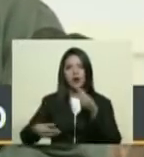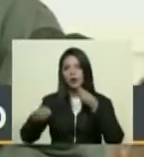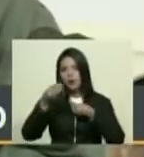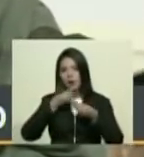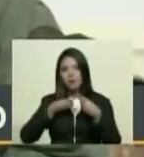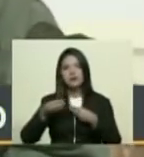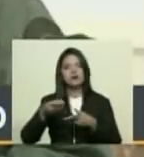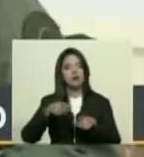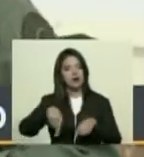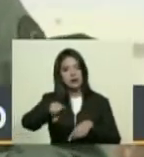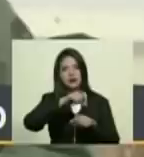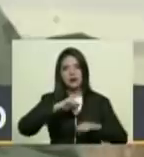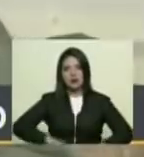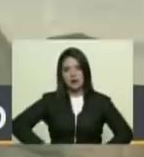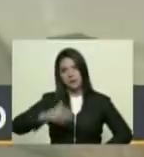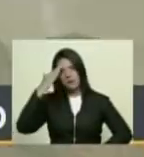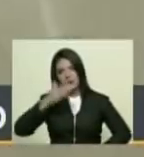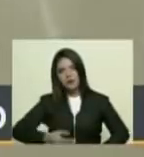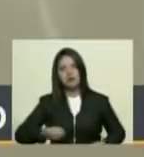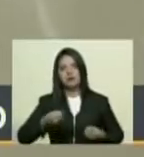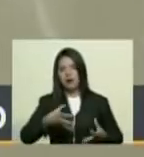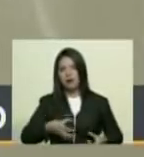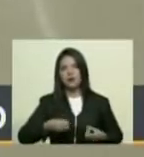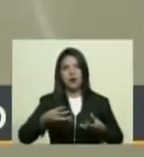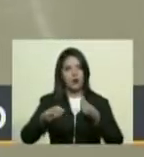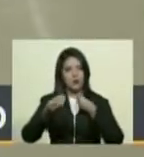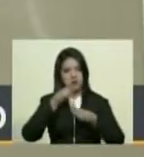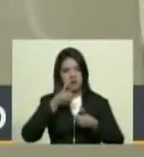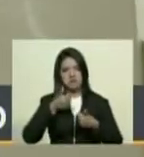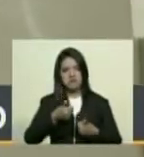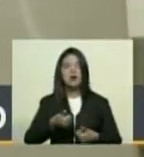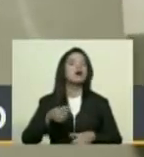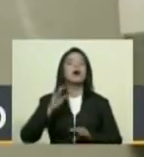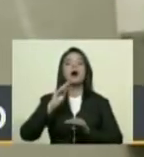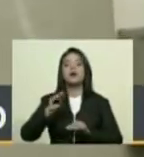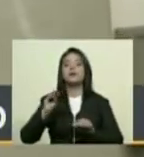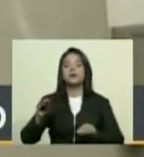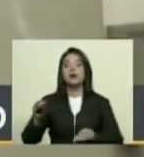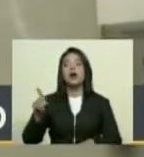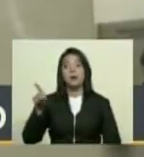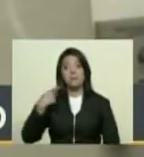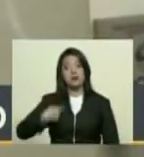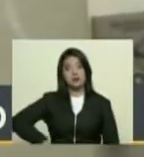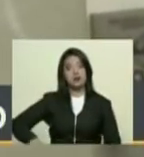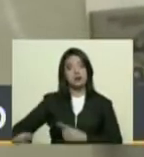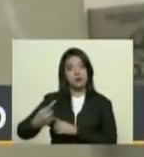Fuerza Armada a la tropa. Debo anunciar que por instrucciones de él mismo